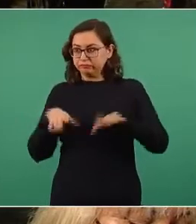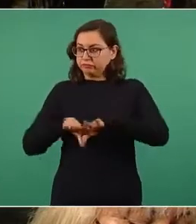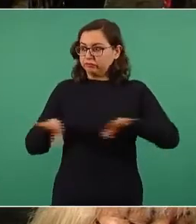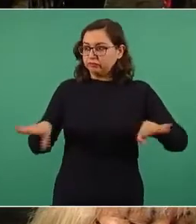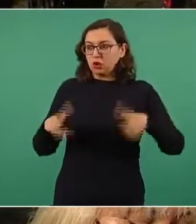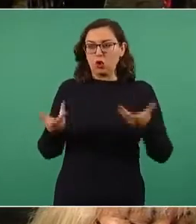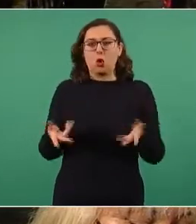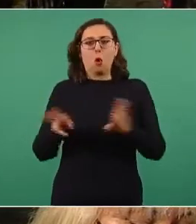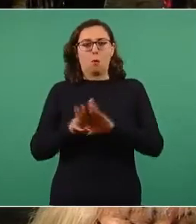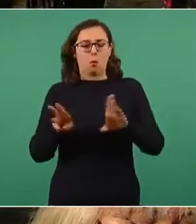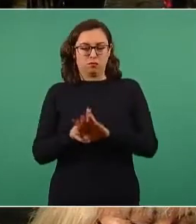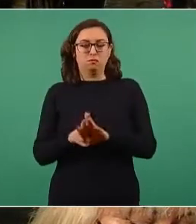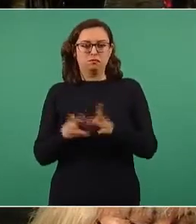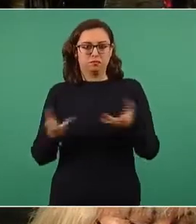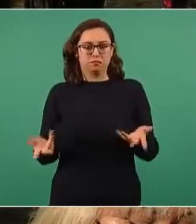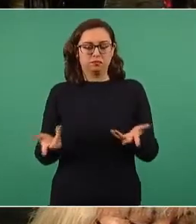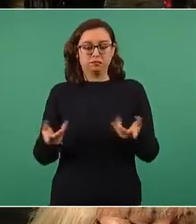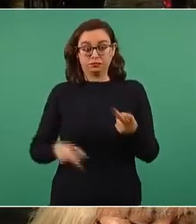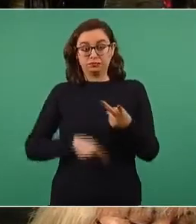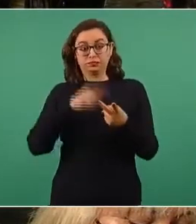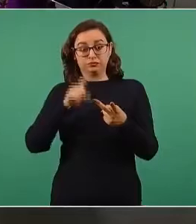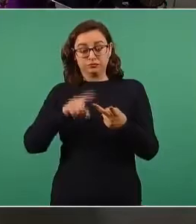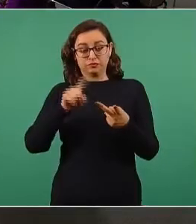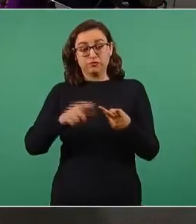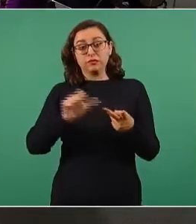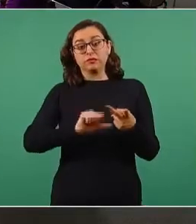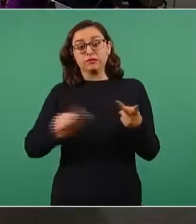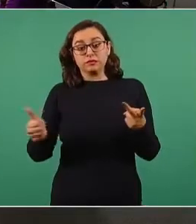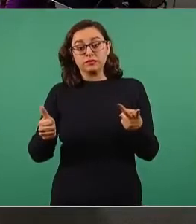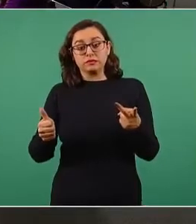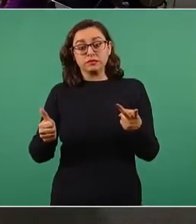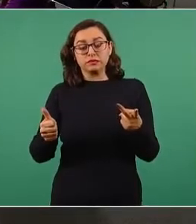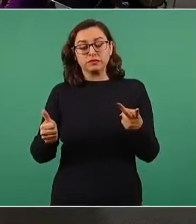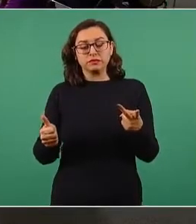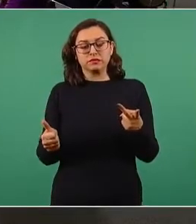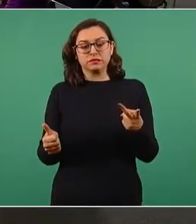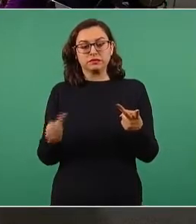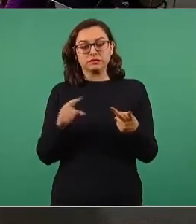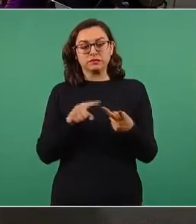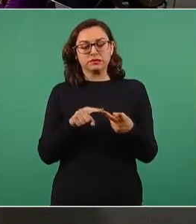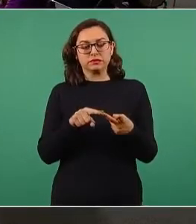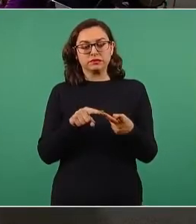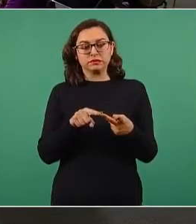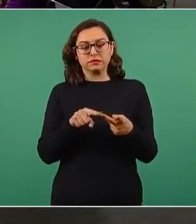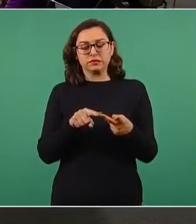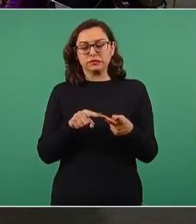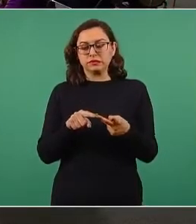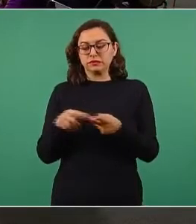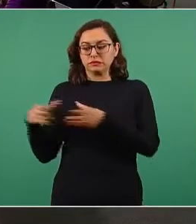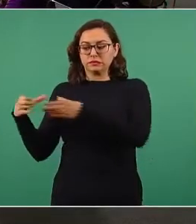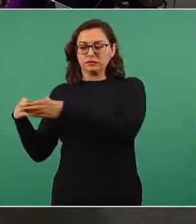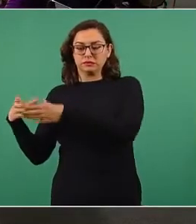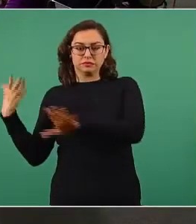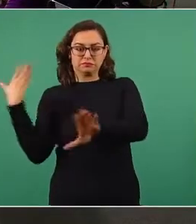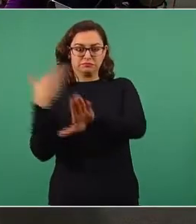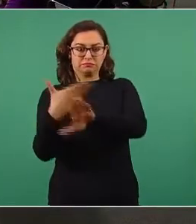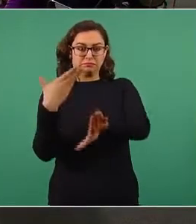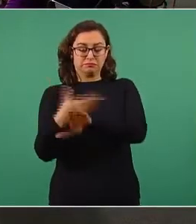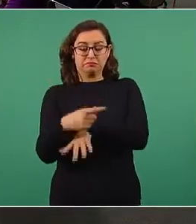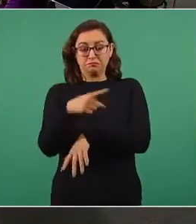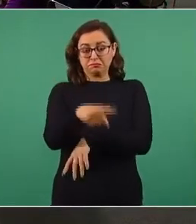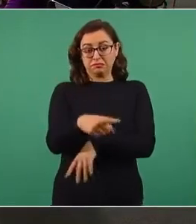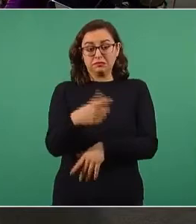muy específico, canciller, que acusan al presidente, le atribuyen al presidente sus opositores que está construyendo